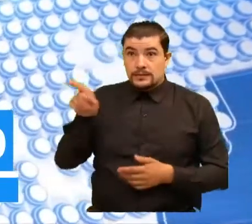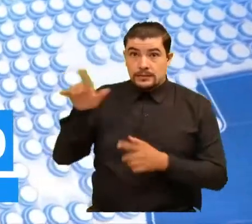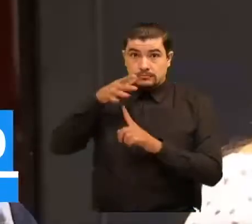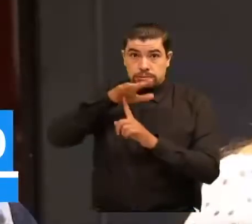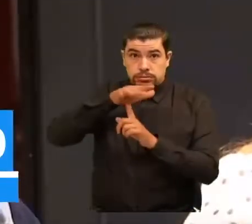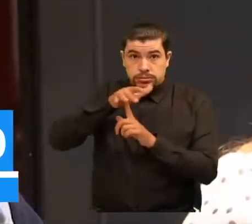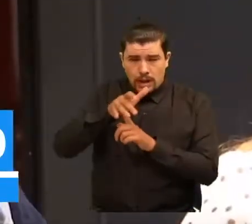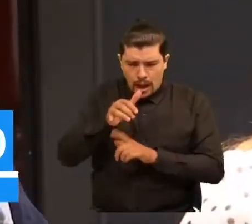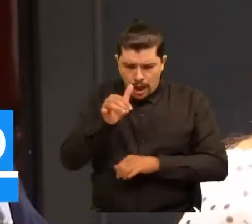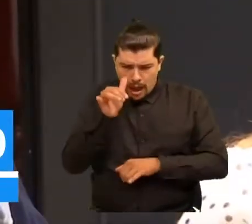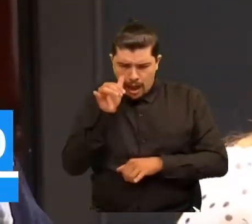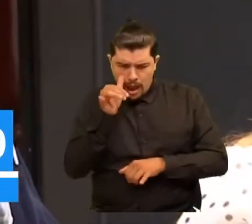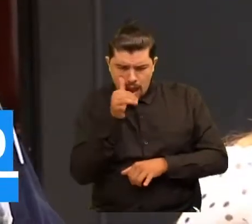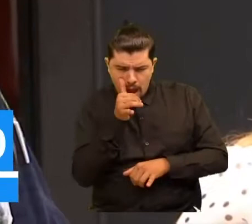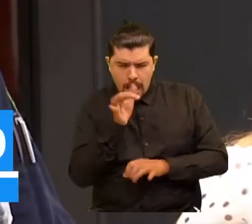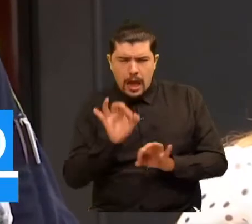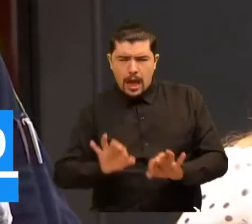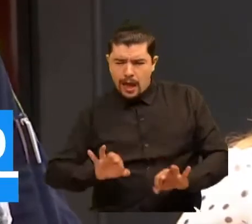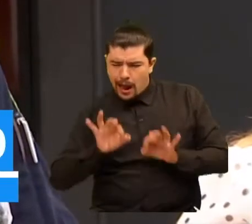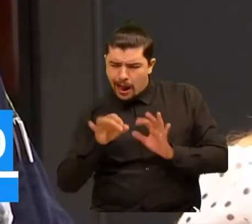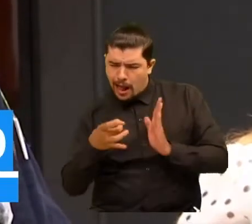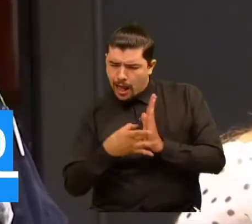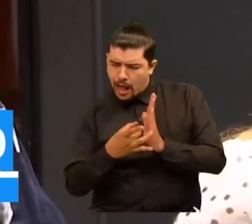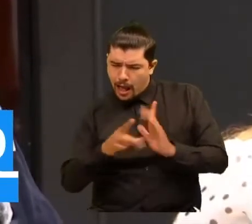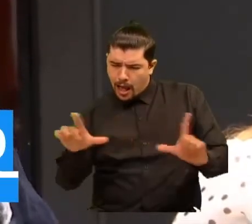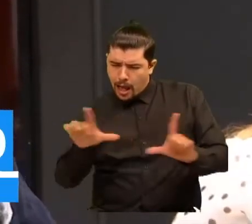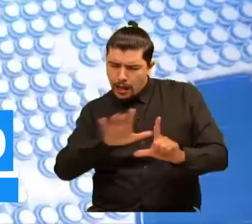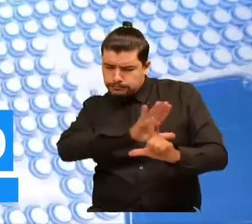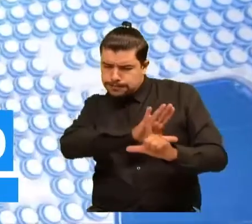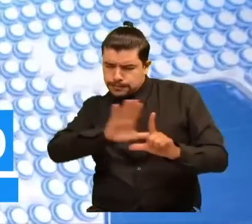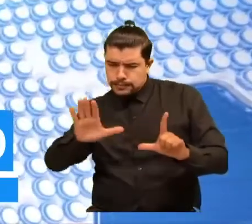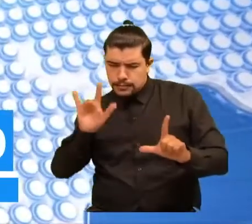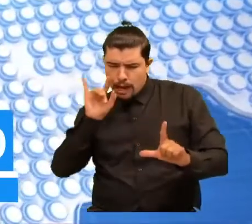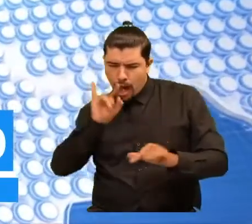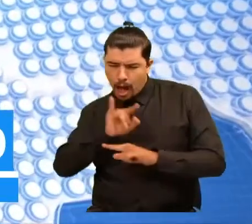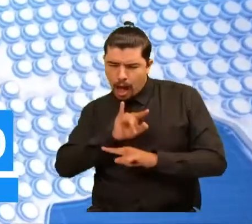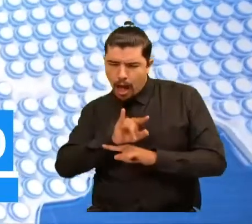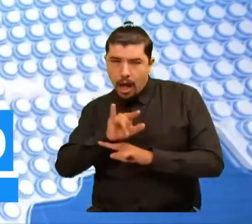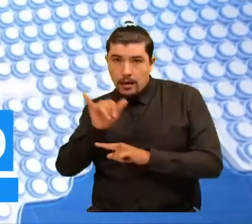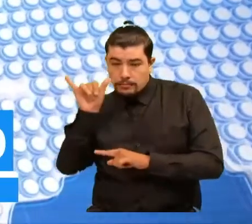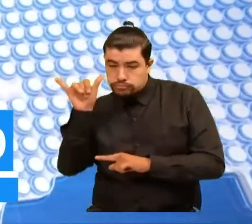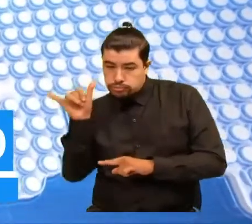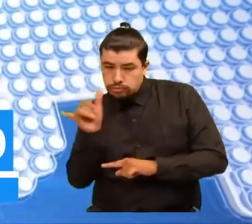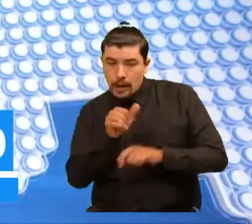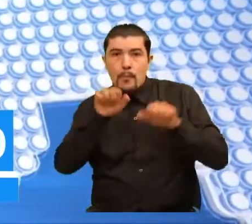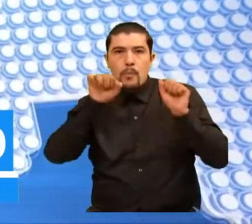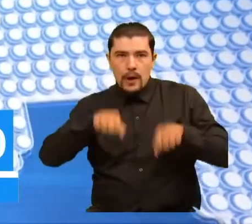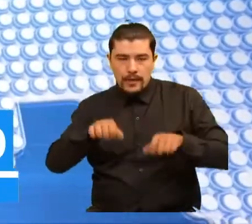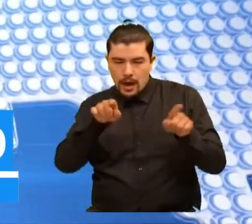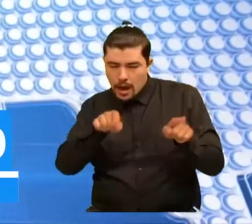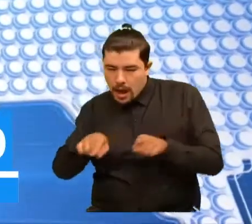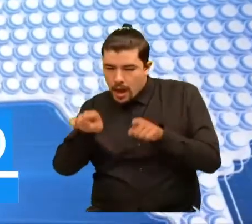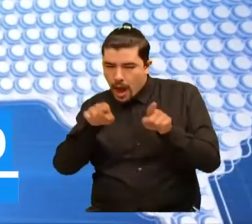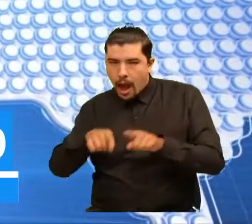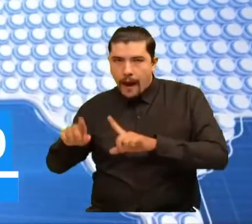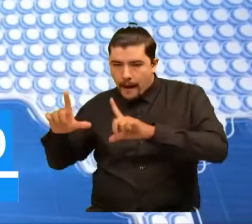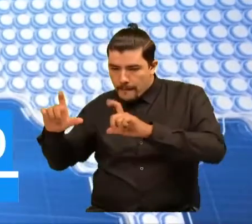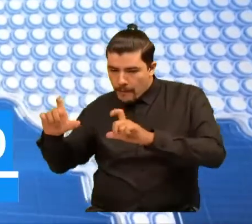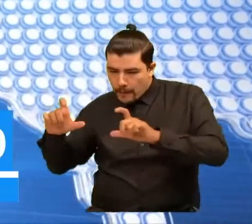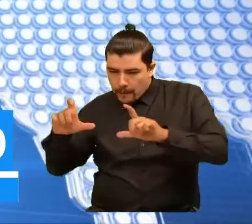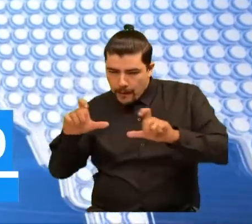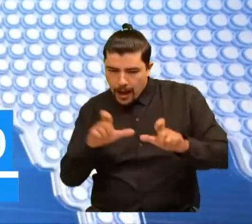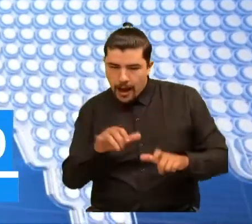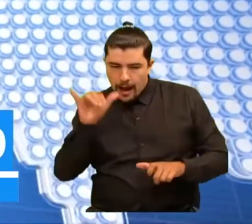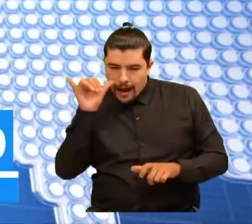resolución, cámaras que tienen la capacidad de tener grabaciones, fotografías en tiempo real